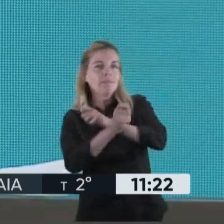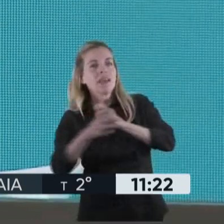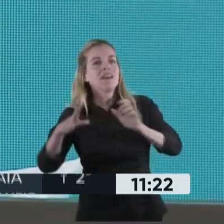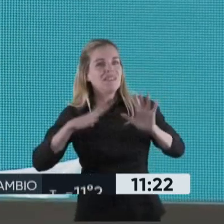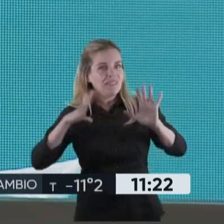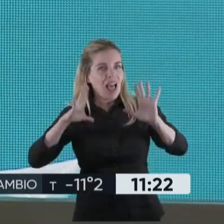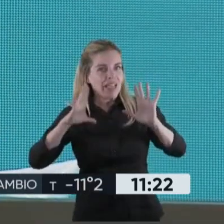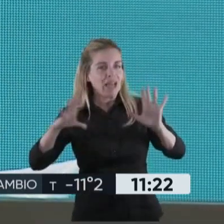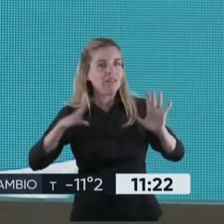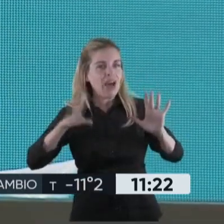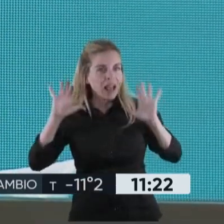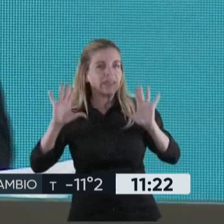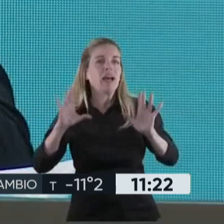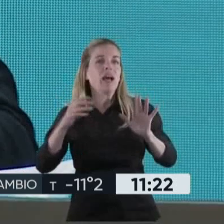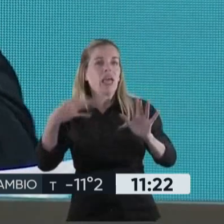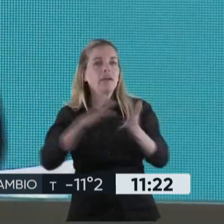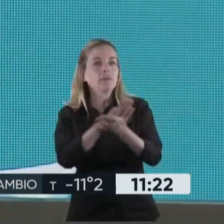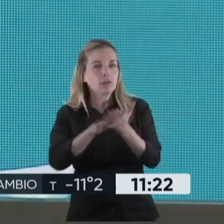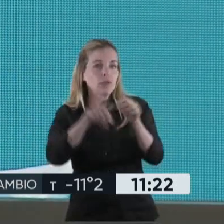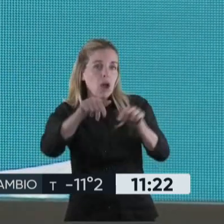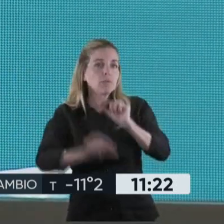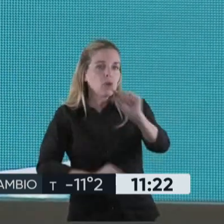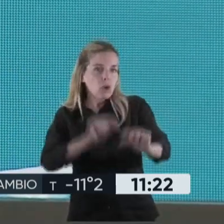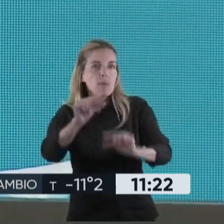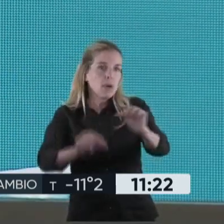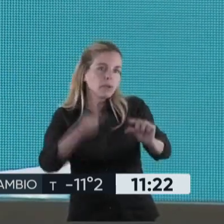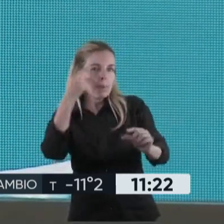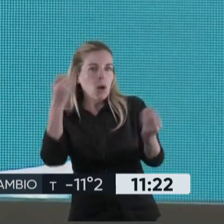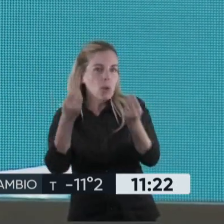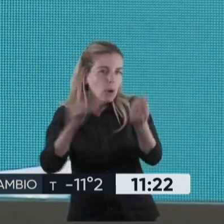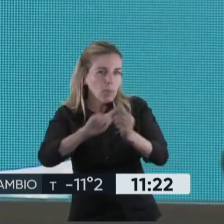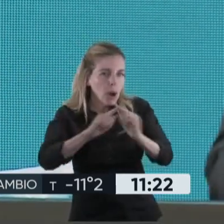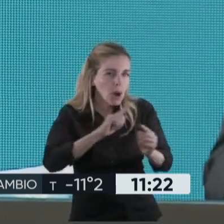de divisas que tenemos que resolver y la estamos resolviendo